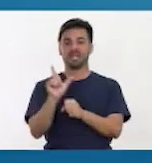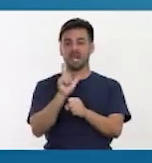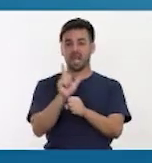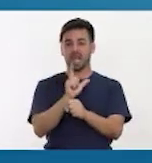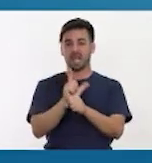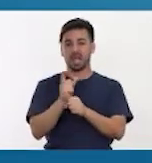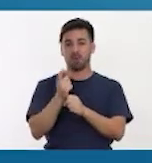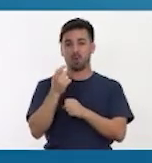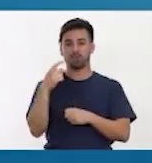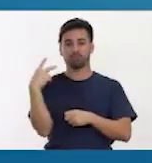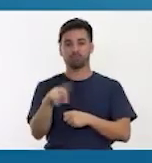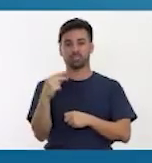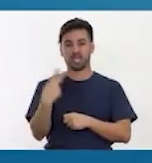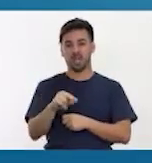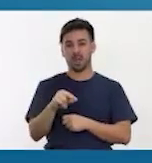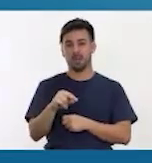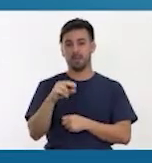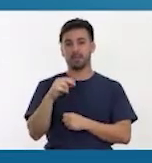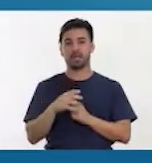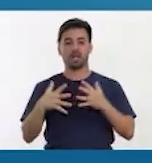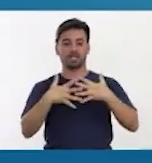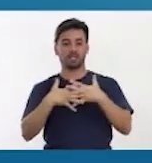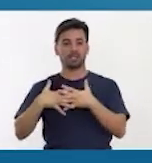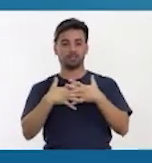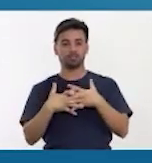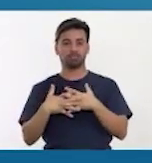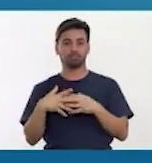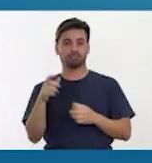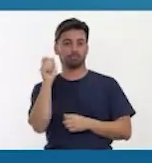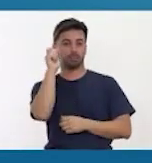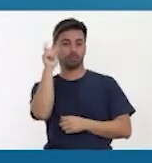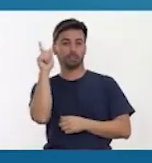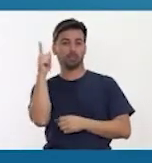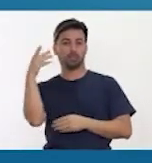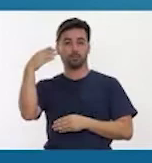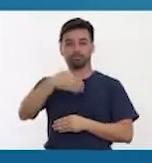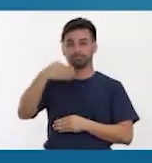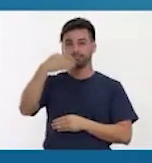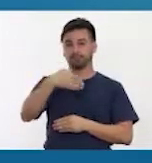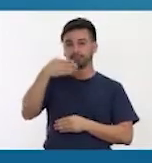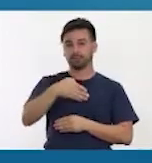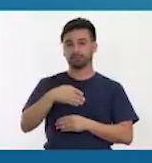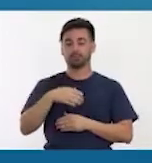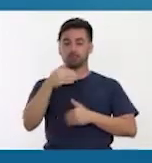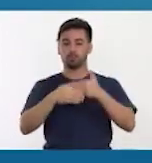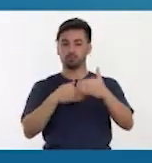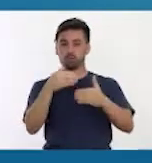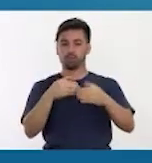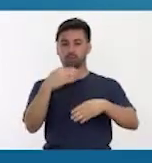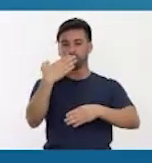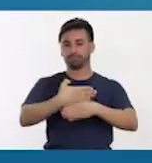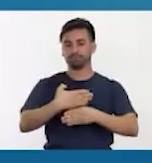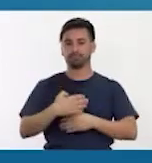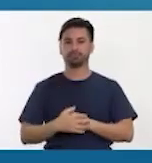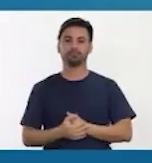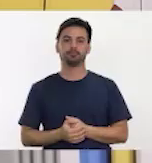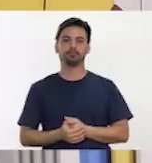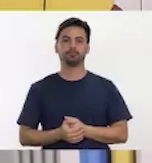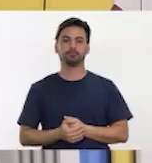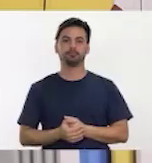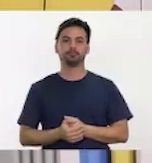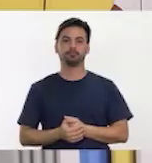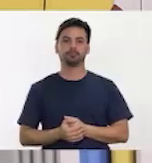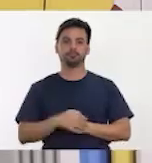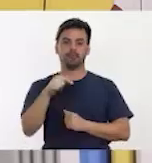sociedad y la labor imperialista para penetrar ideológicamente a estos procesos.